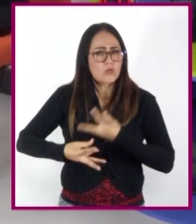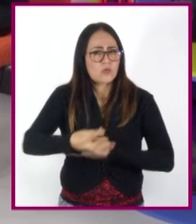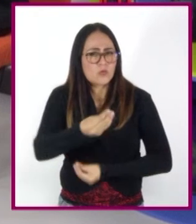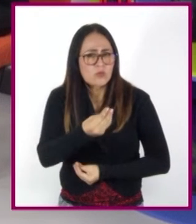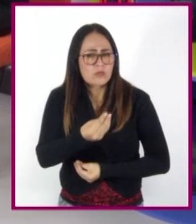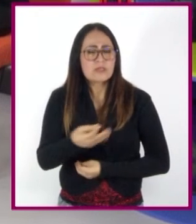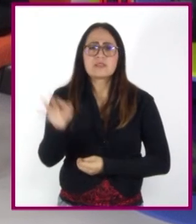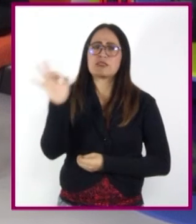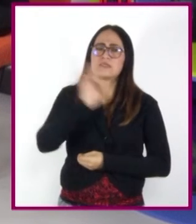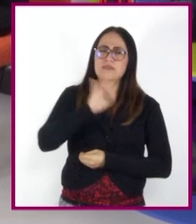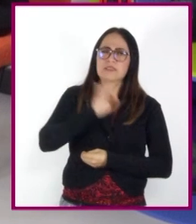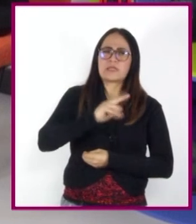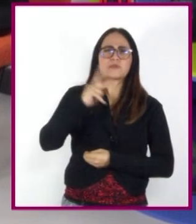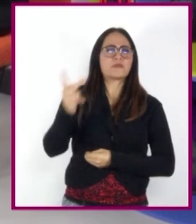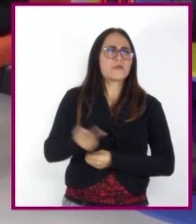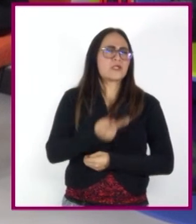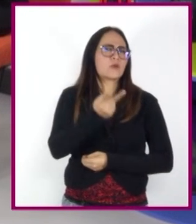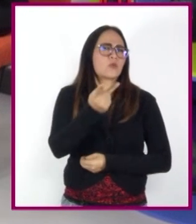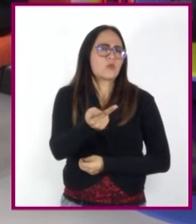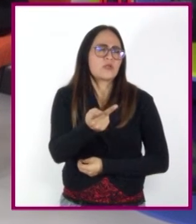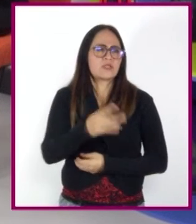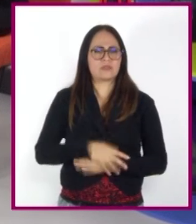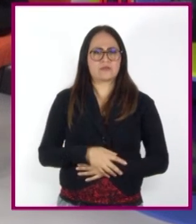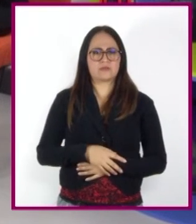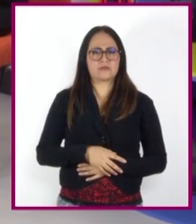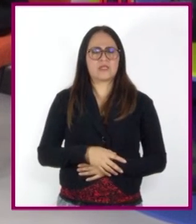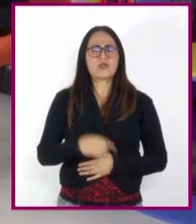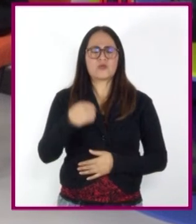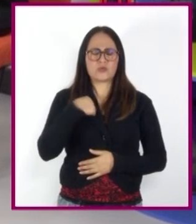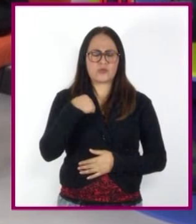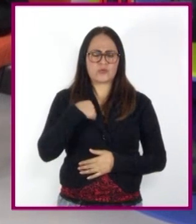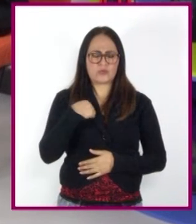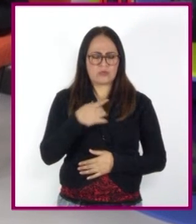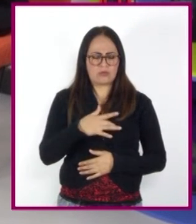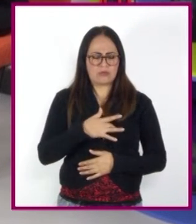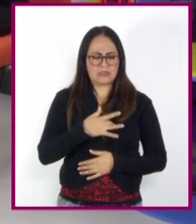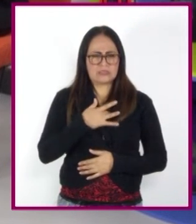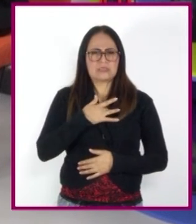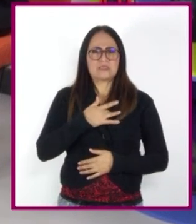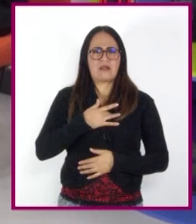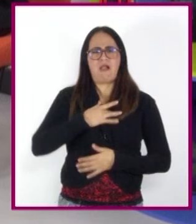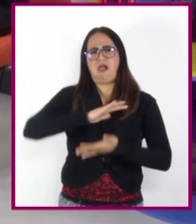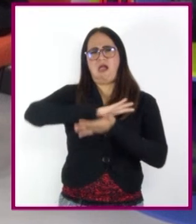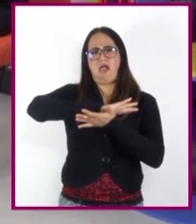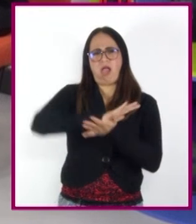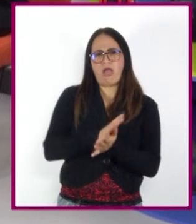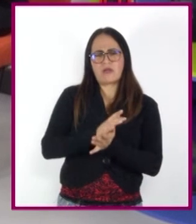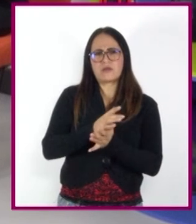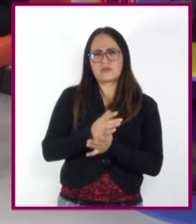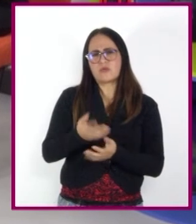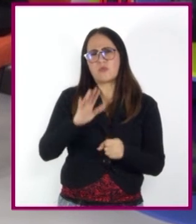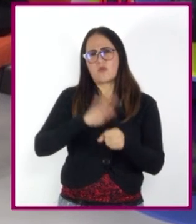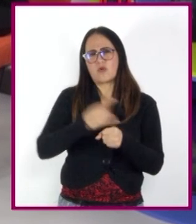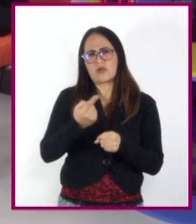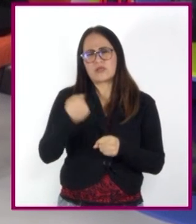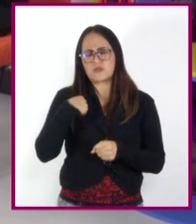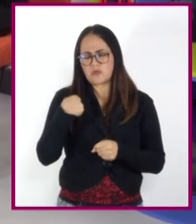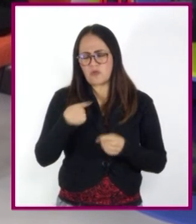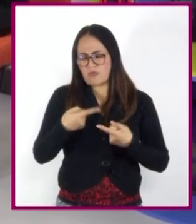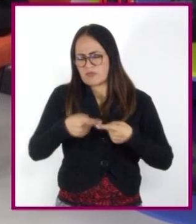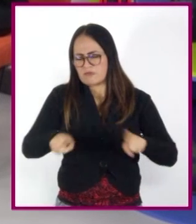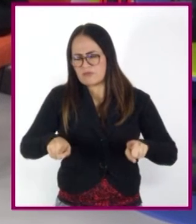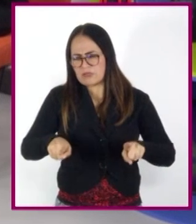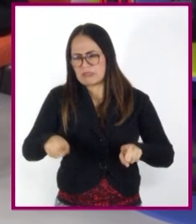preguntarse qué sentiríamos si alguien nos tratara de forma diferente o desigual solo por ser